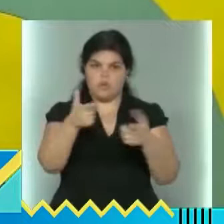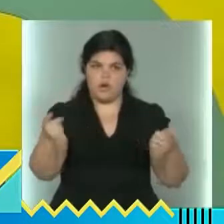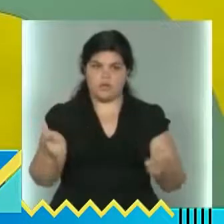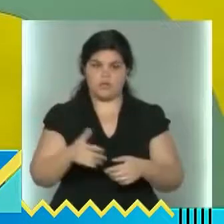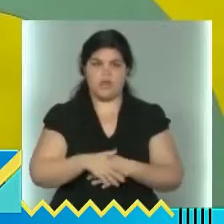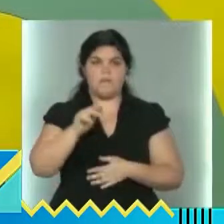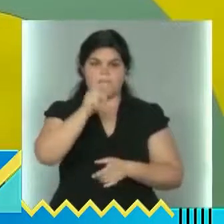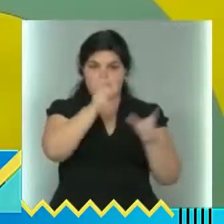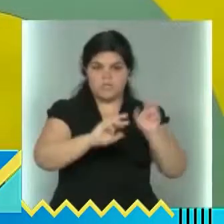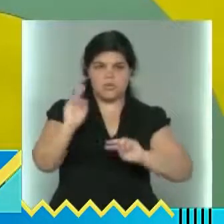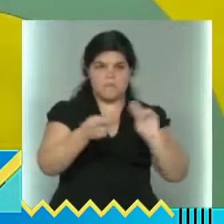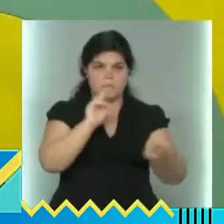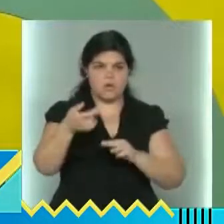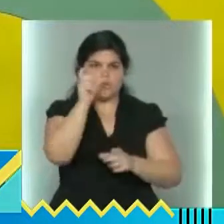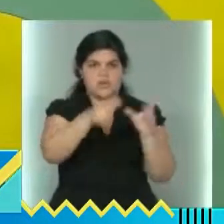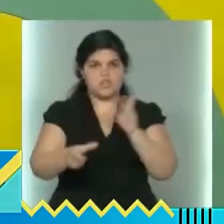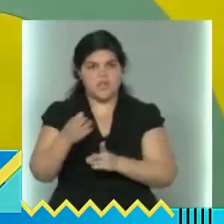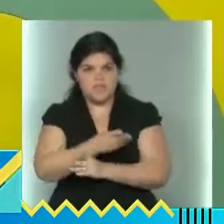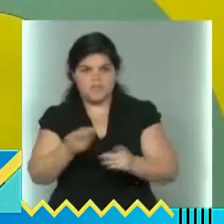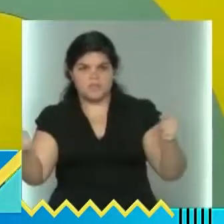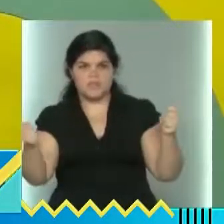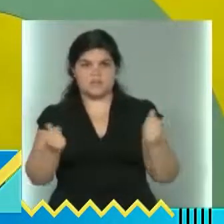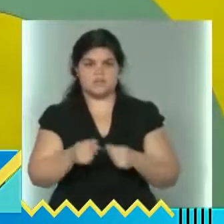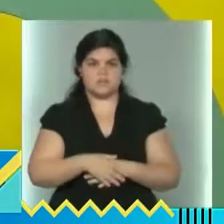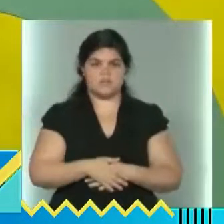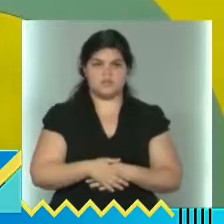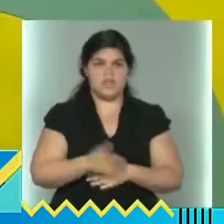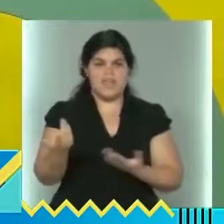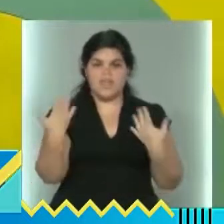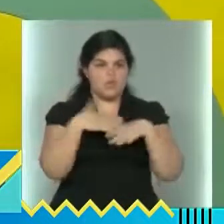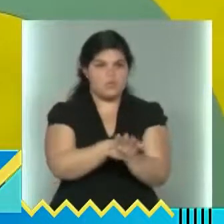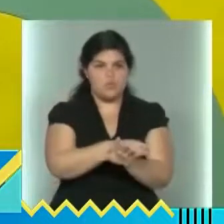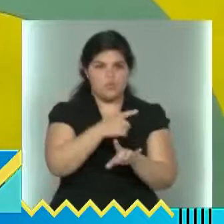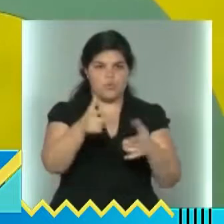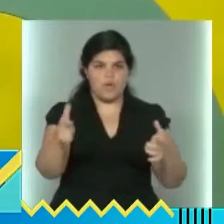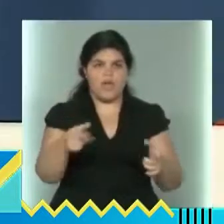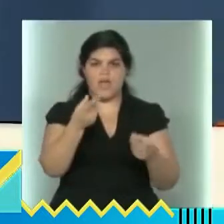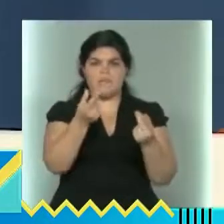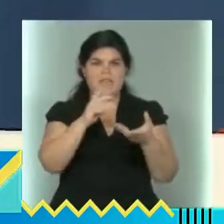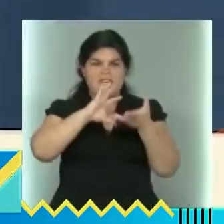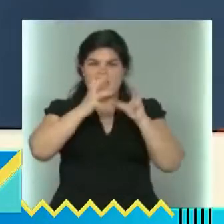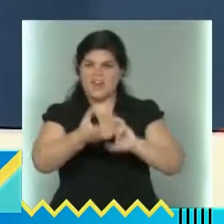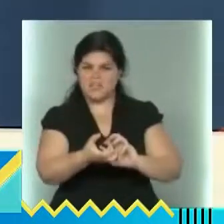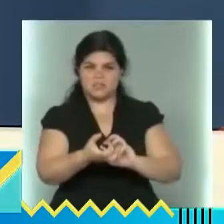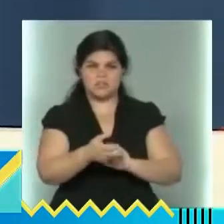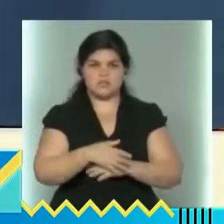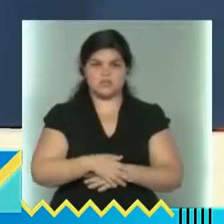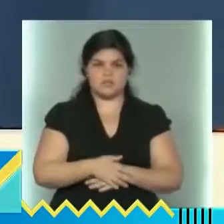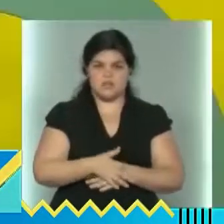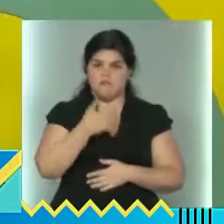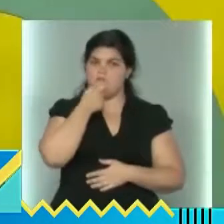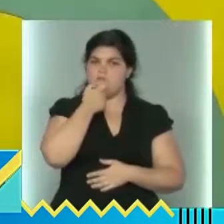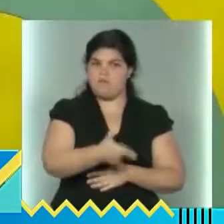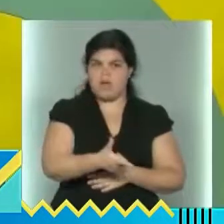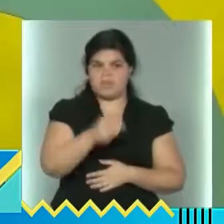hay muertos, en Venezuela se persigue a los opositores, no funcionan las instituciones, hay una crisis humanitaria, es muy fácil gobernar un país con